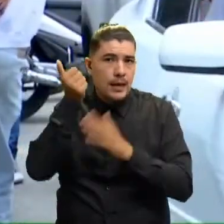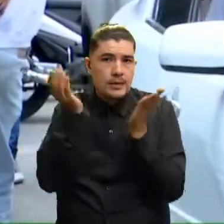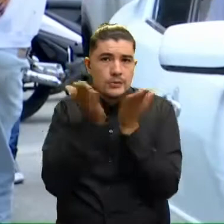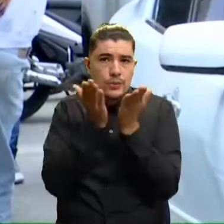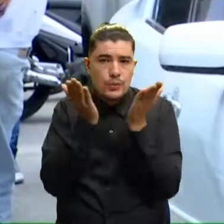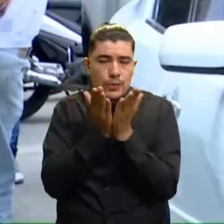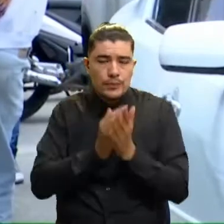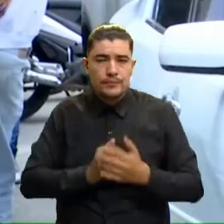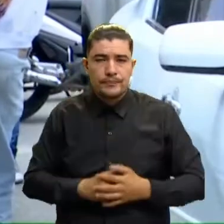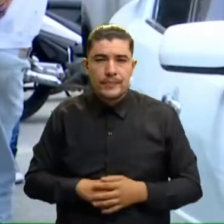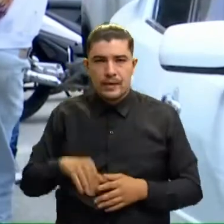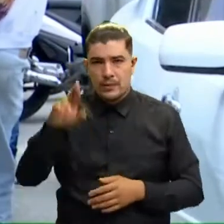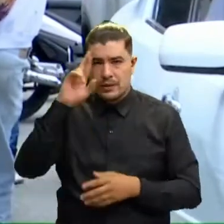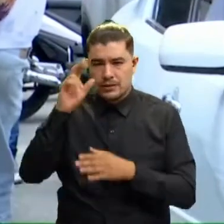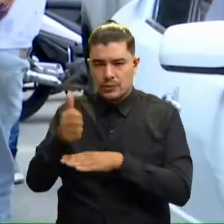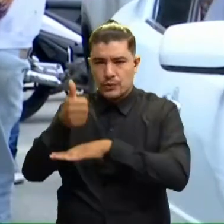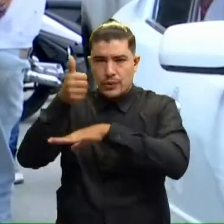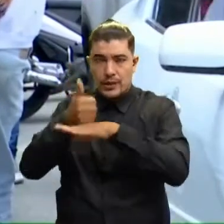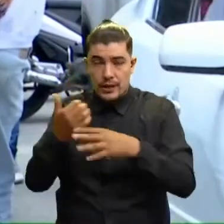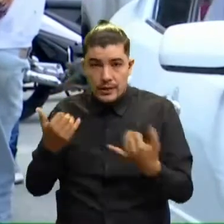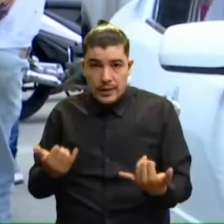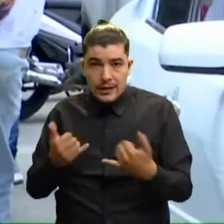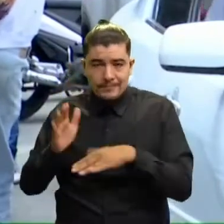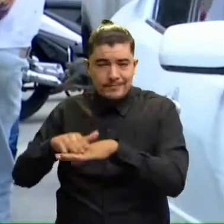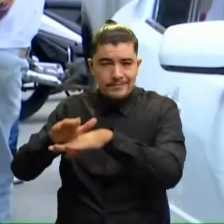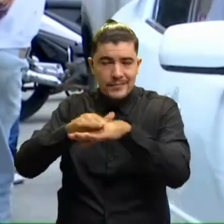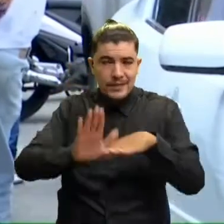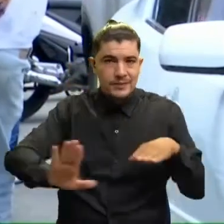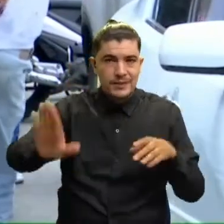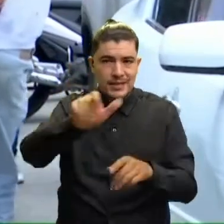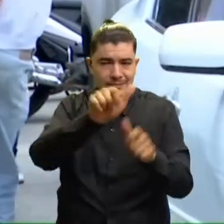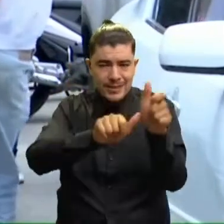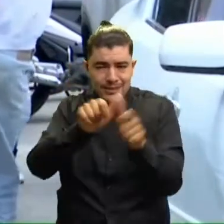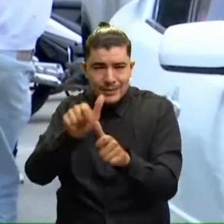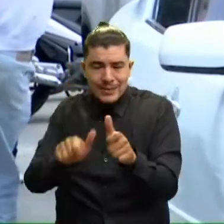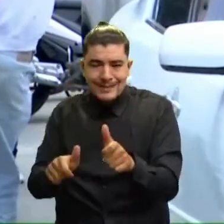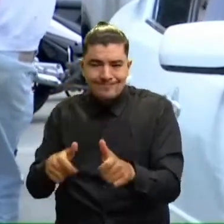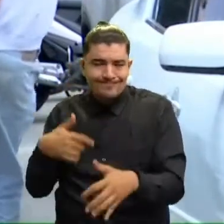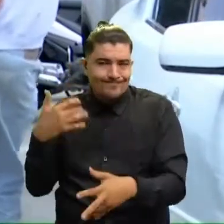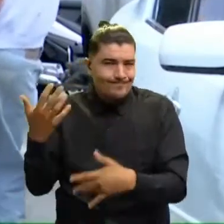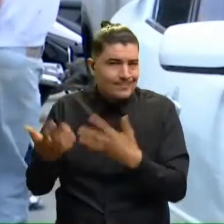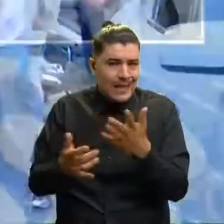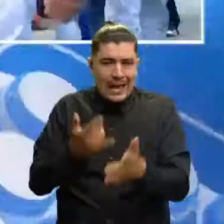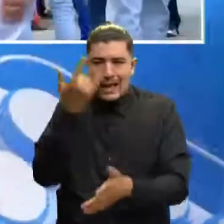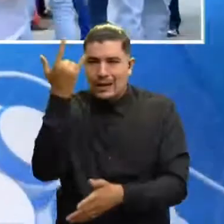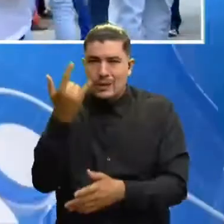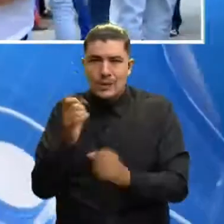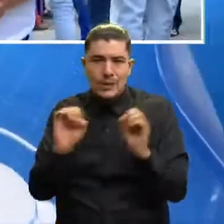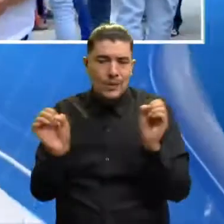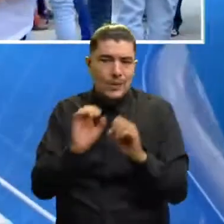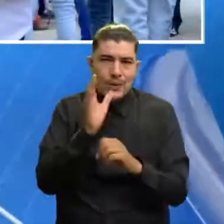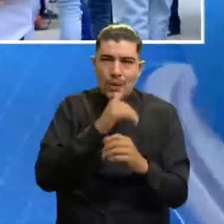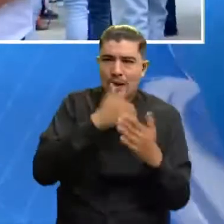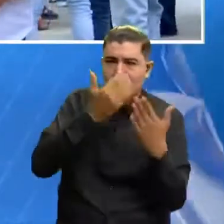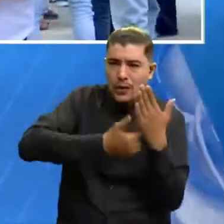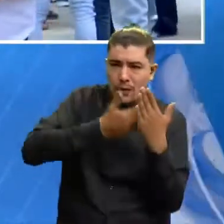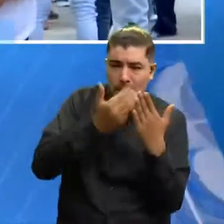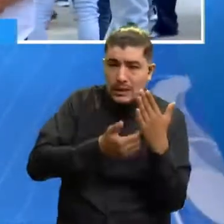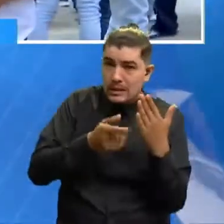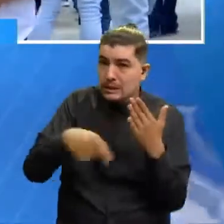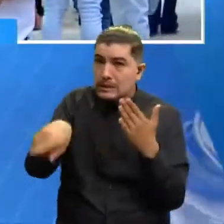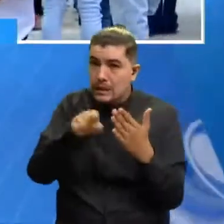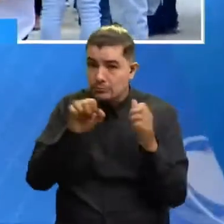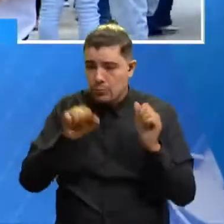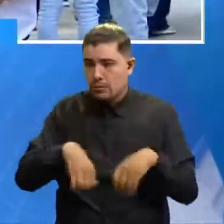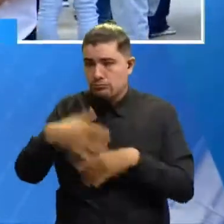La invitación que hacen las autoridades es para las personas migrantes que no encuentran o no se encuentran con alguna documentación, acercarse a este punto y hacer el